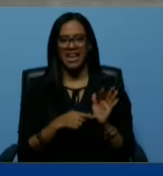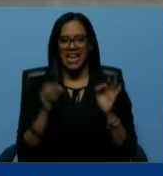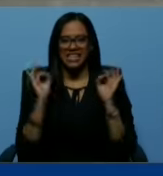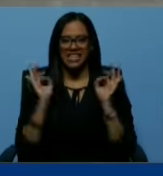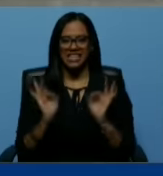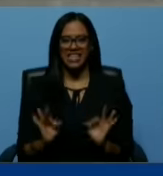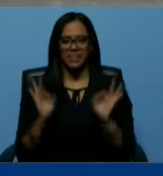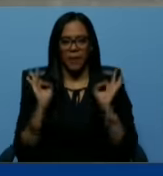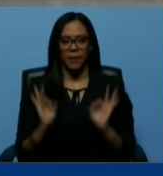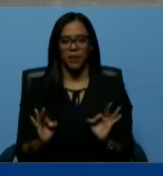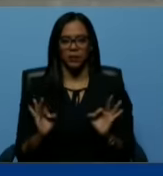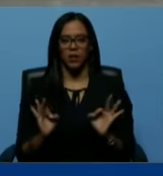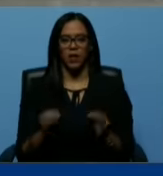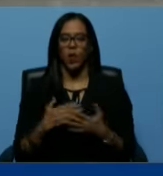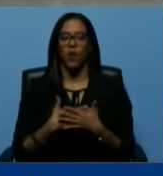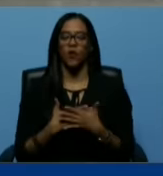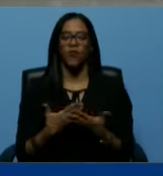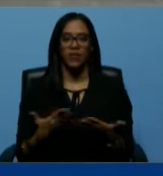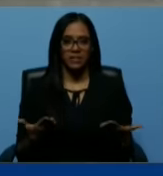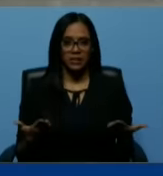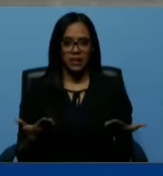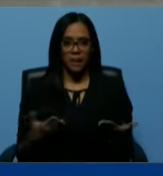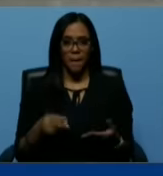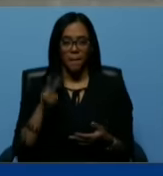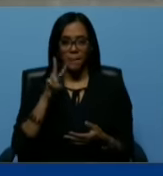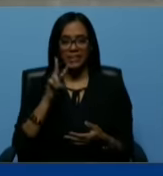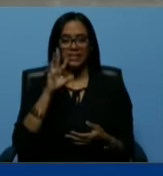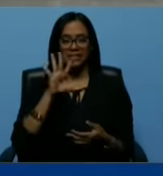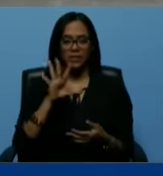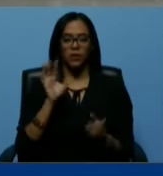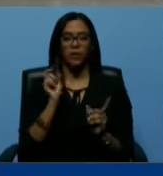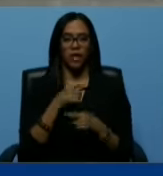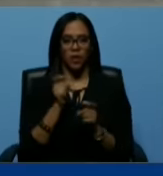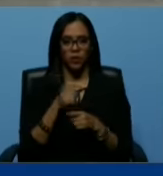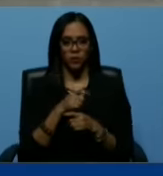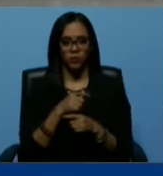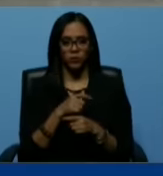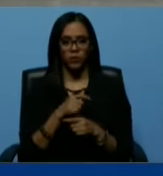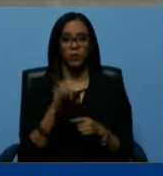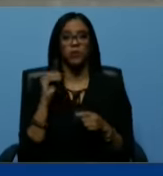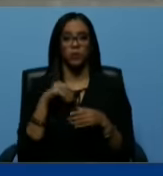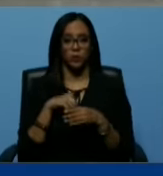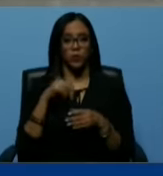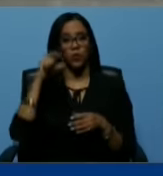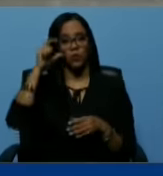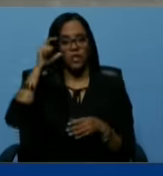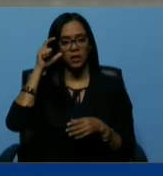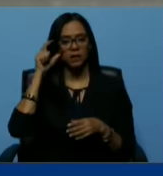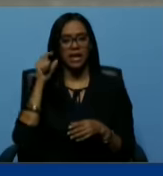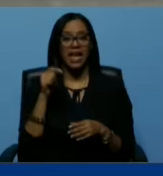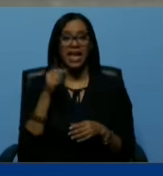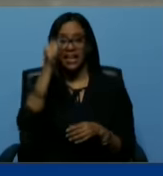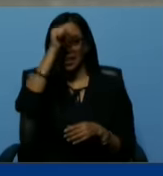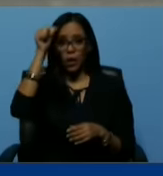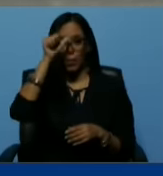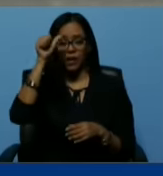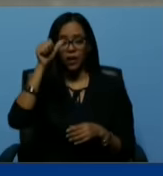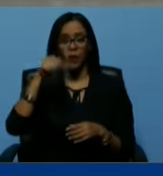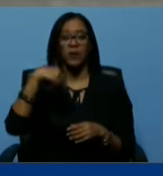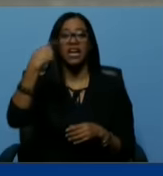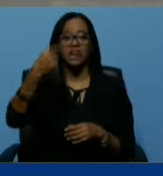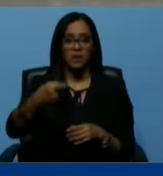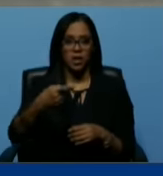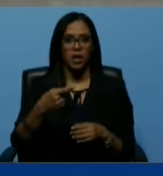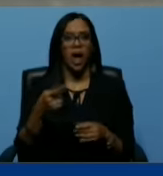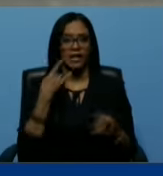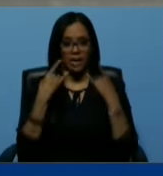exactamente lo que ofrecí, 25 de agosto. Dentro de unos días, el domingo que viene arriba, así que tenemos que